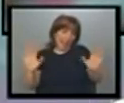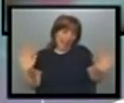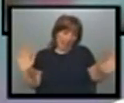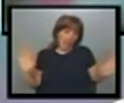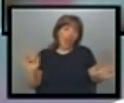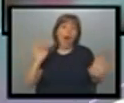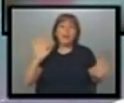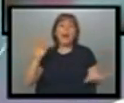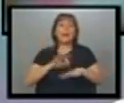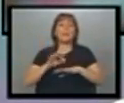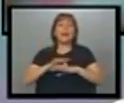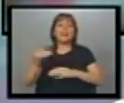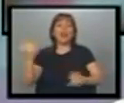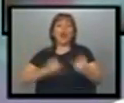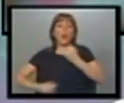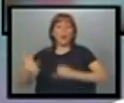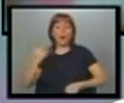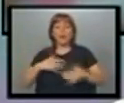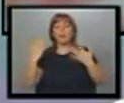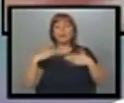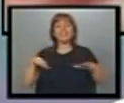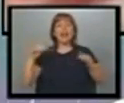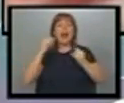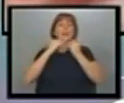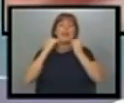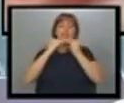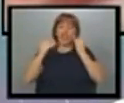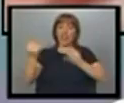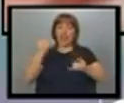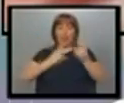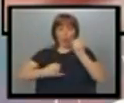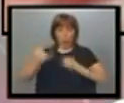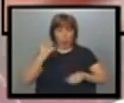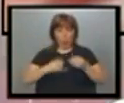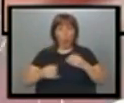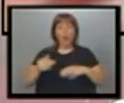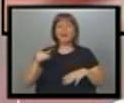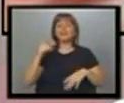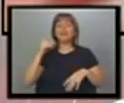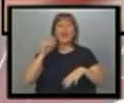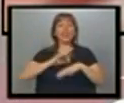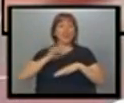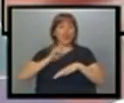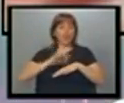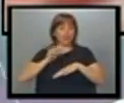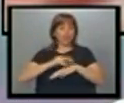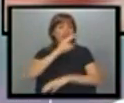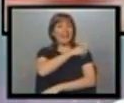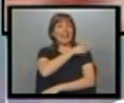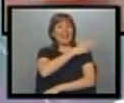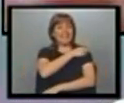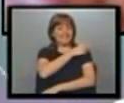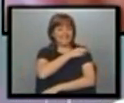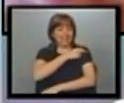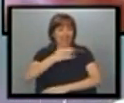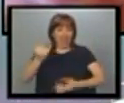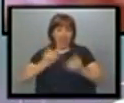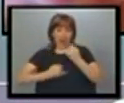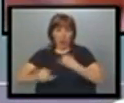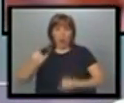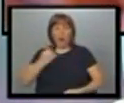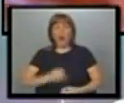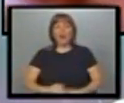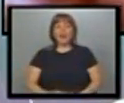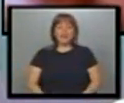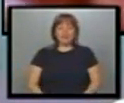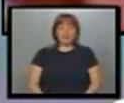parte médico. Se espera que cerca del mediodía el jefe de este operativo que se montó para operar y para separar a estas hermanitas nos